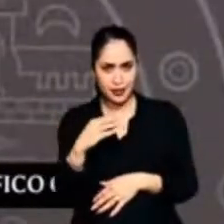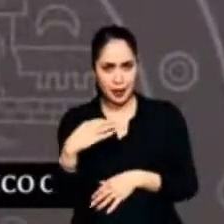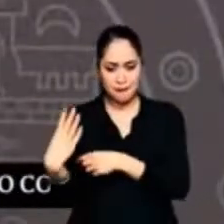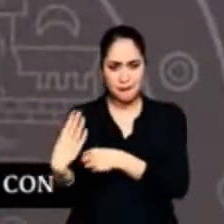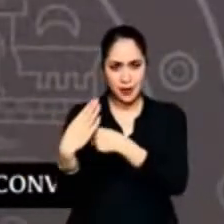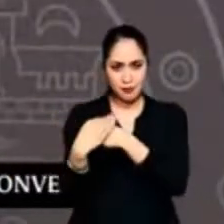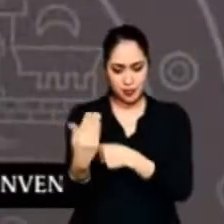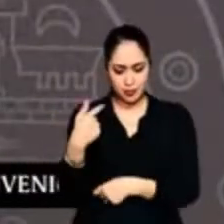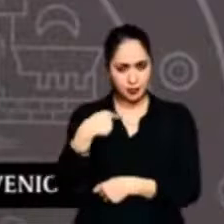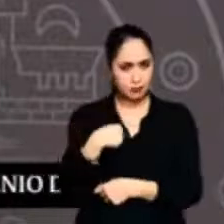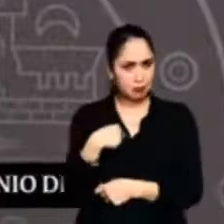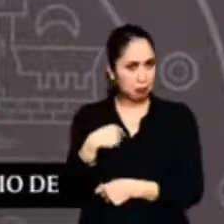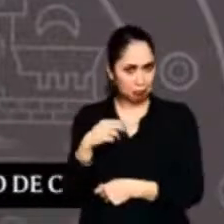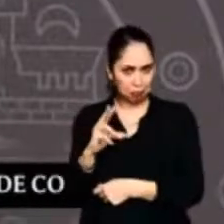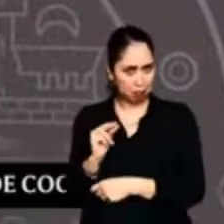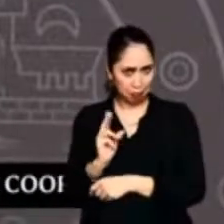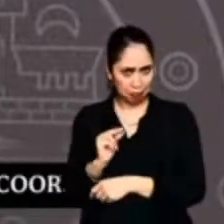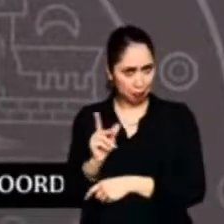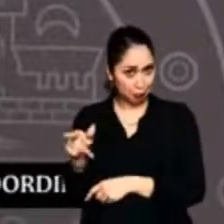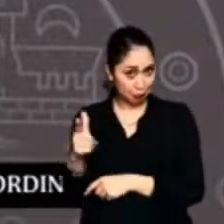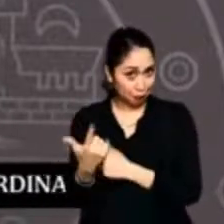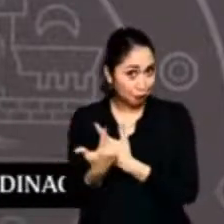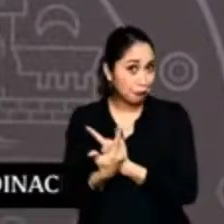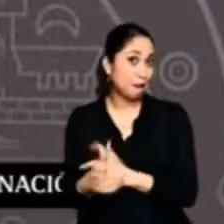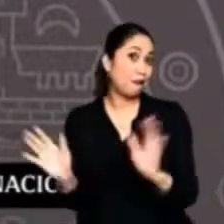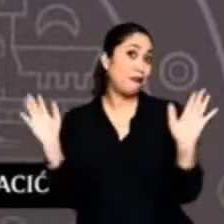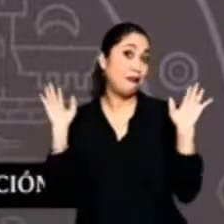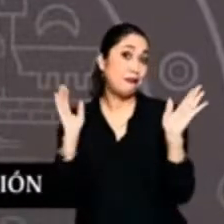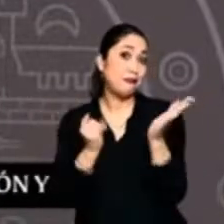¿eh? Se fueron por la libre.